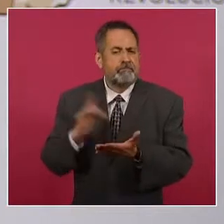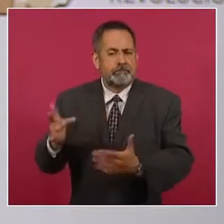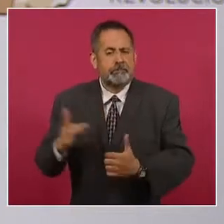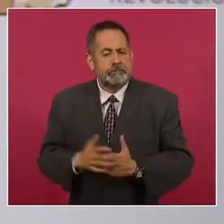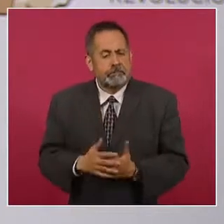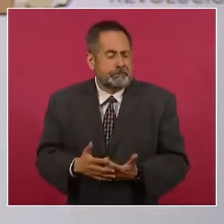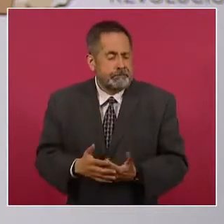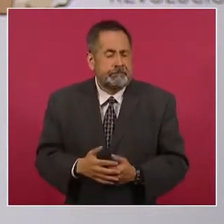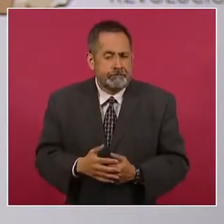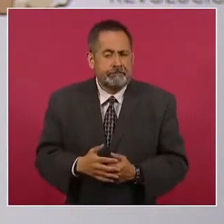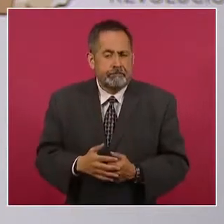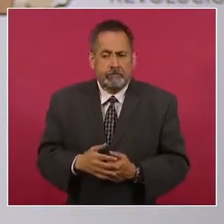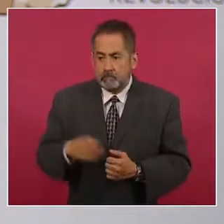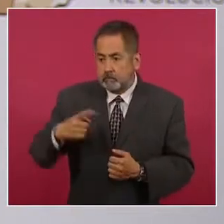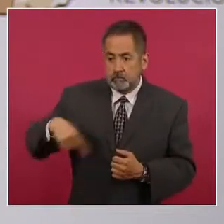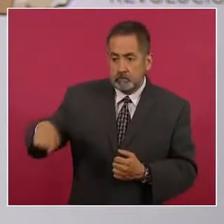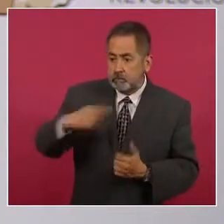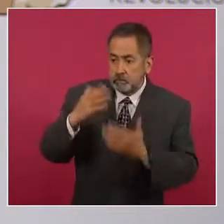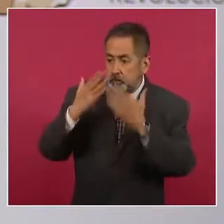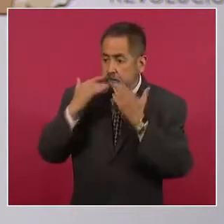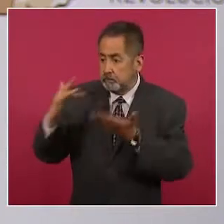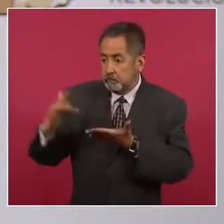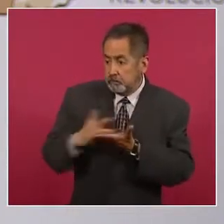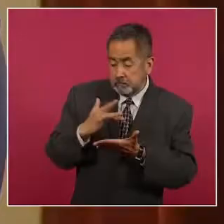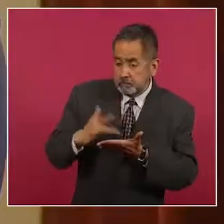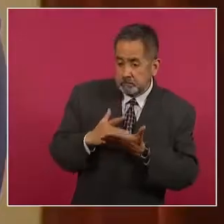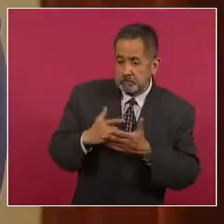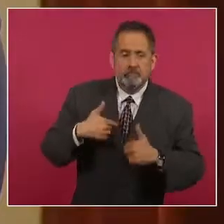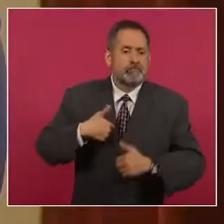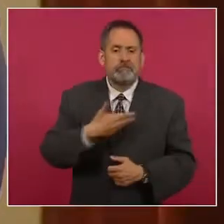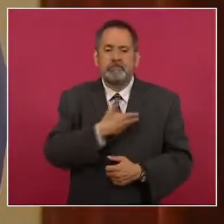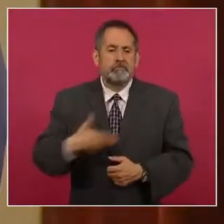No podría el Ejecutivo